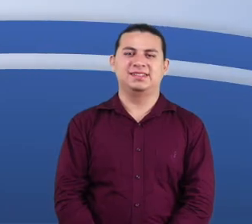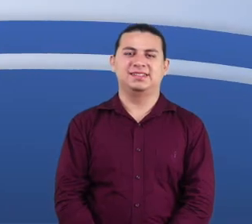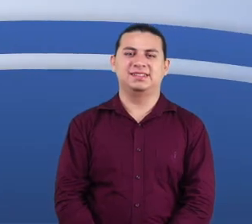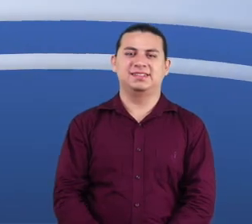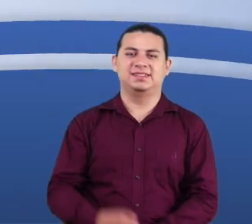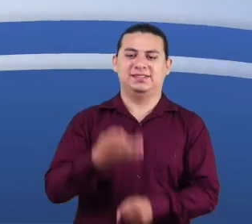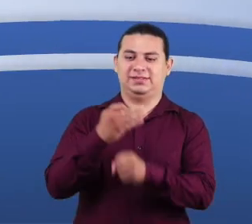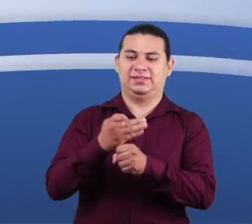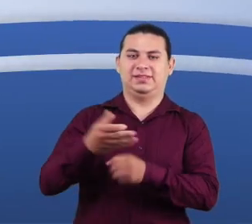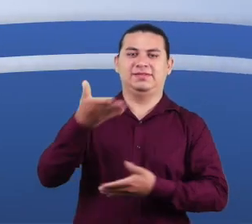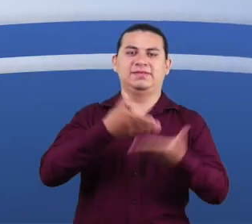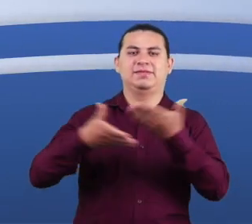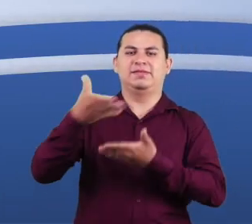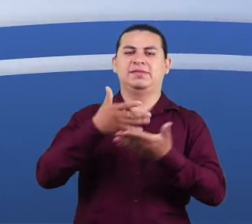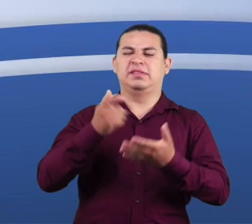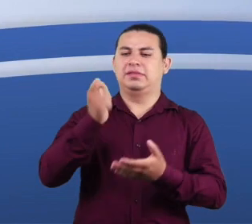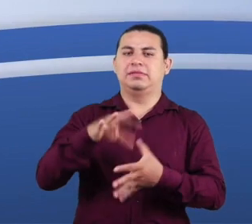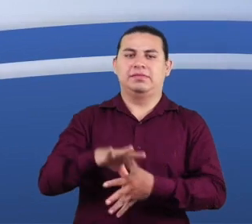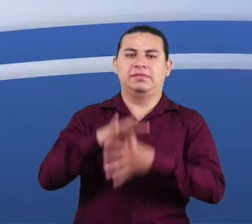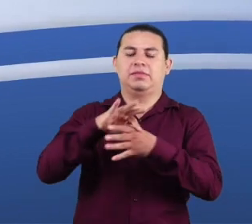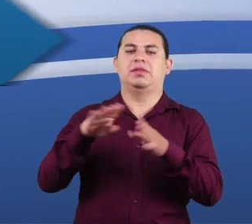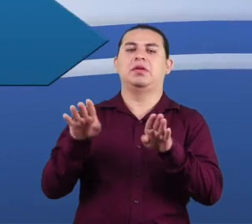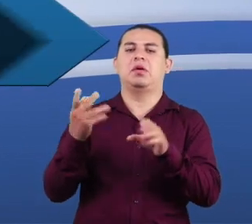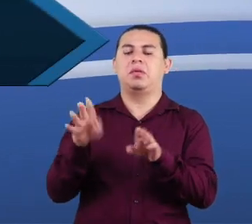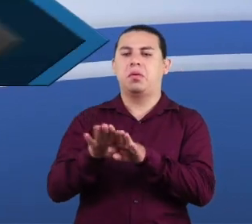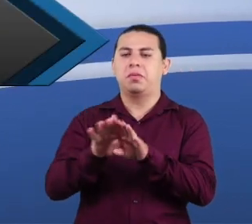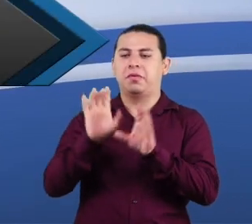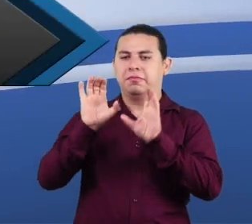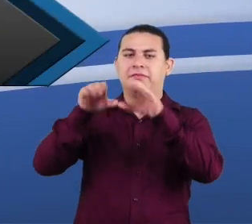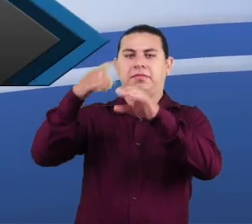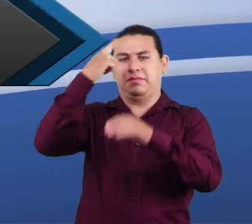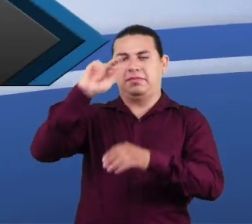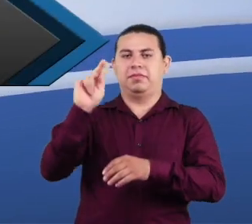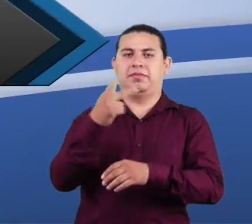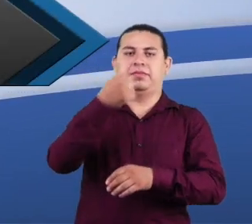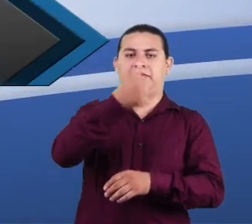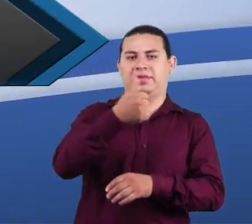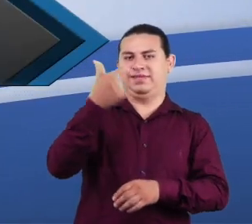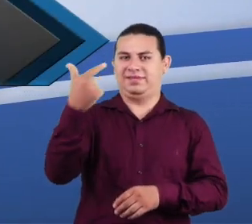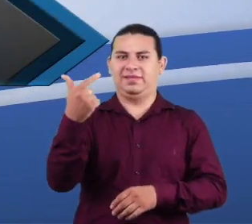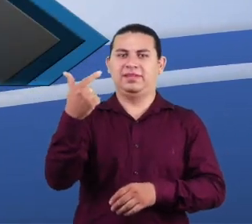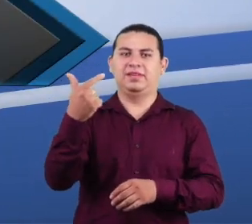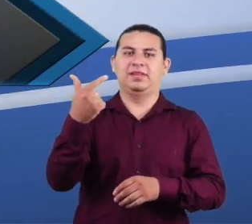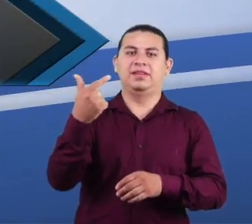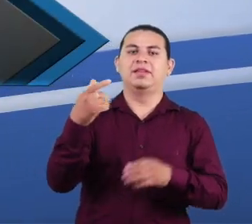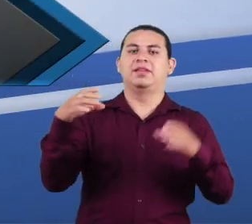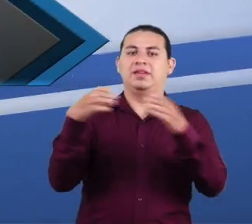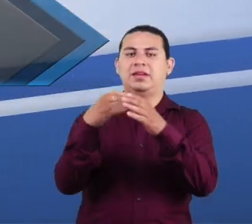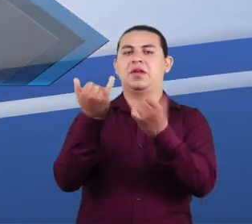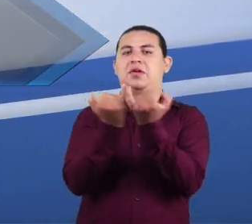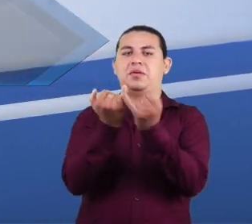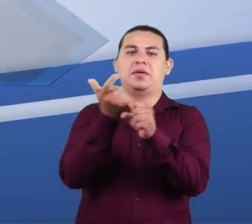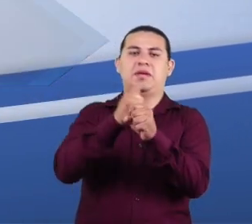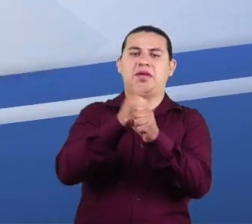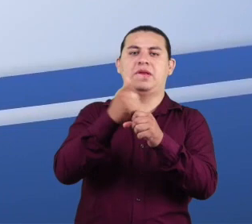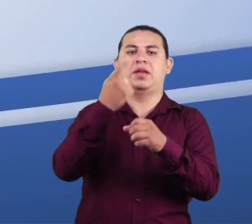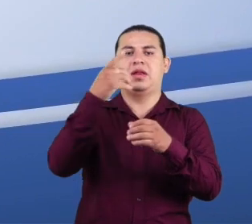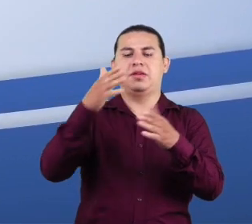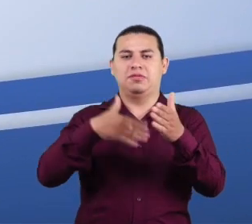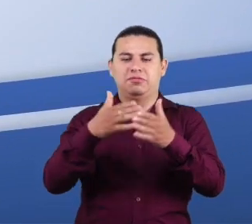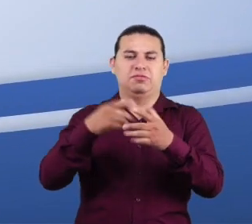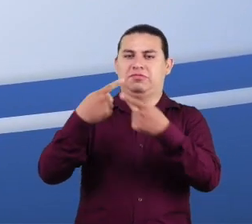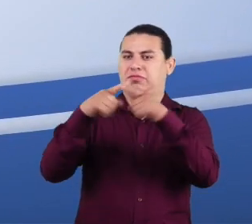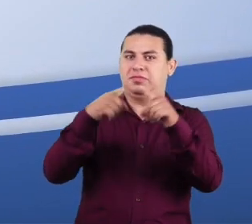En esta ocasión te compartimos cómo se vivieron las diferentes clausuras de la preparatoria 6 y 7, así como la licenciatura en gastronomía,